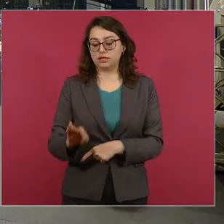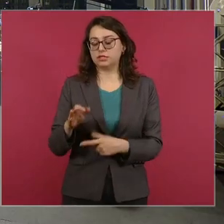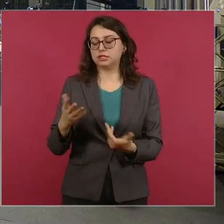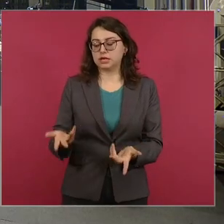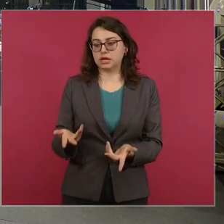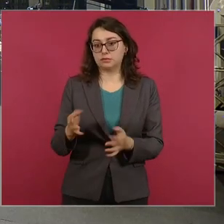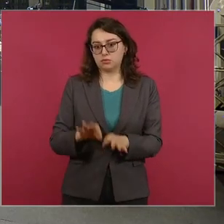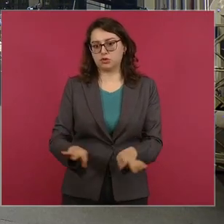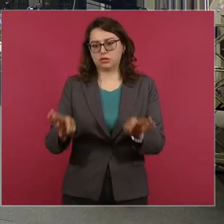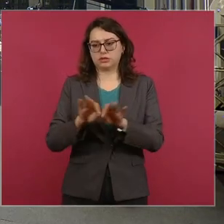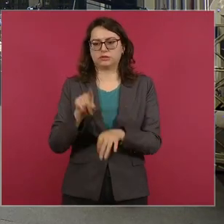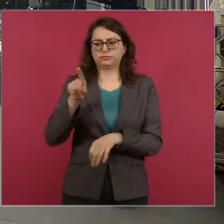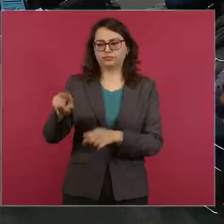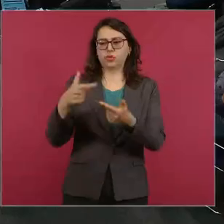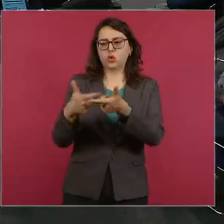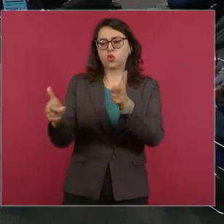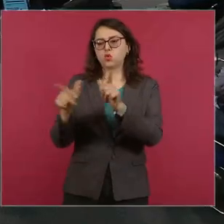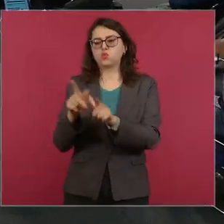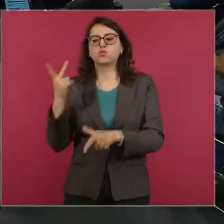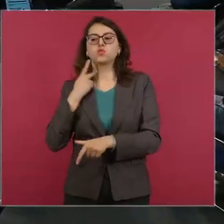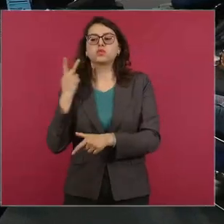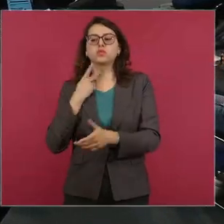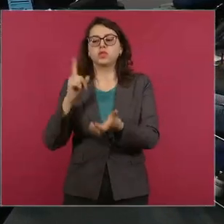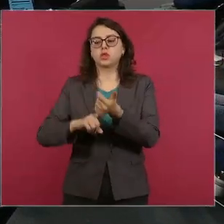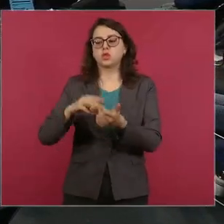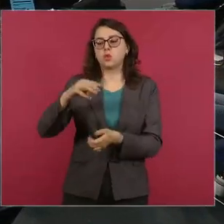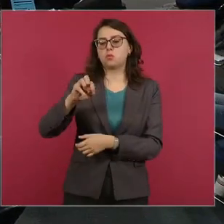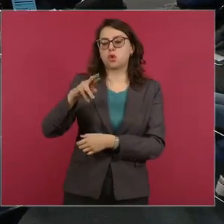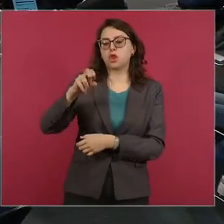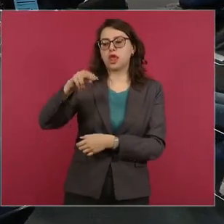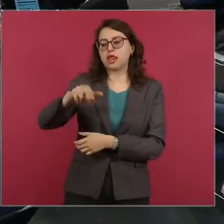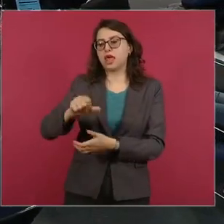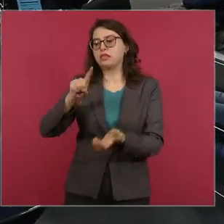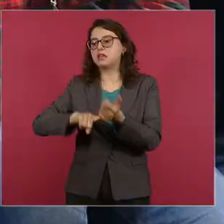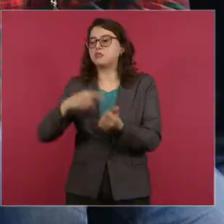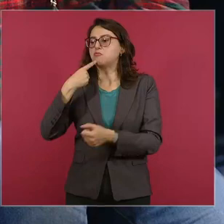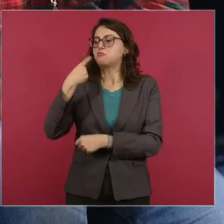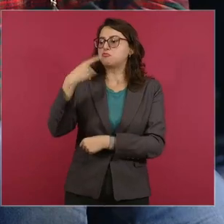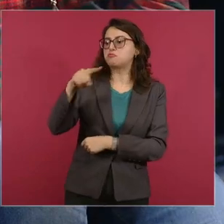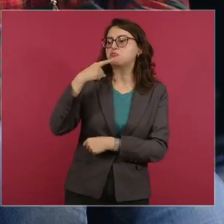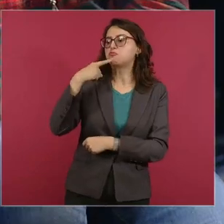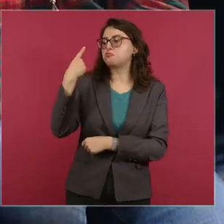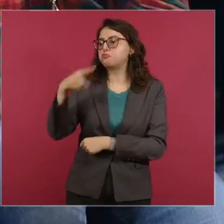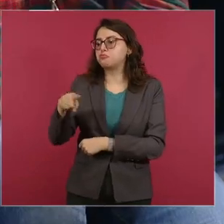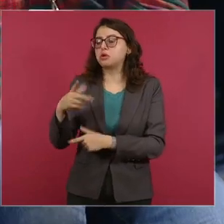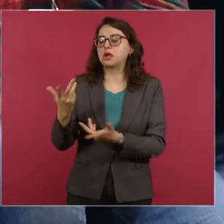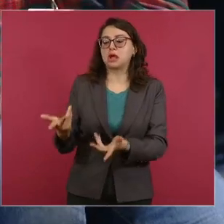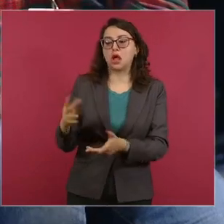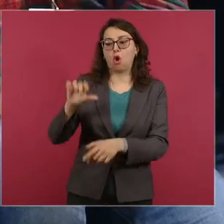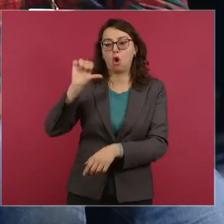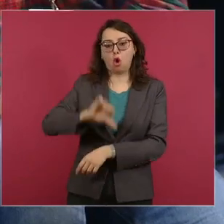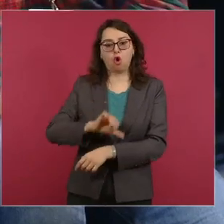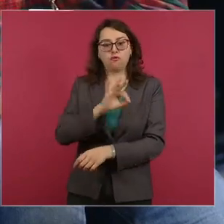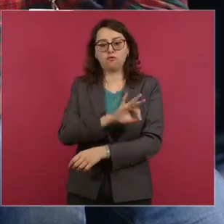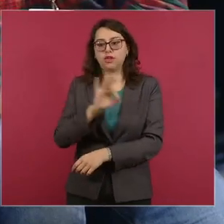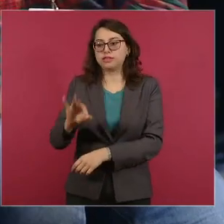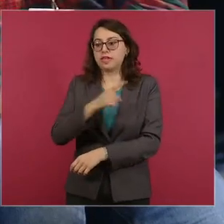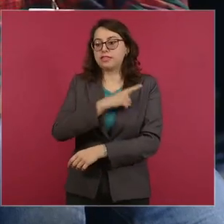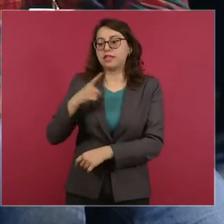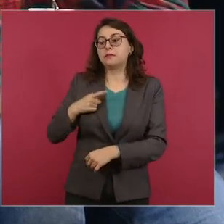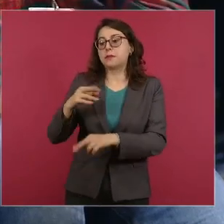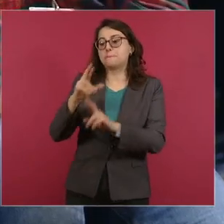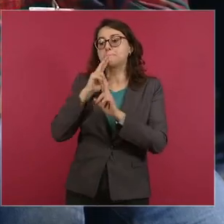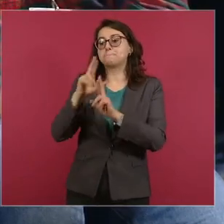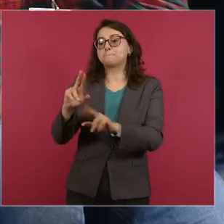su impugnación al proceso interno de Morena podría irse tal vez a otro partido se habla de ello presidente alguna